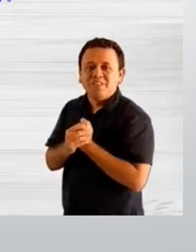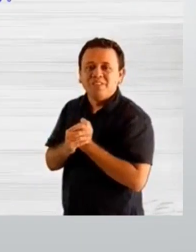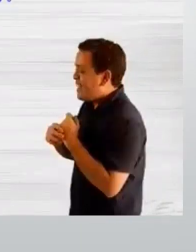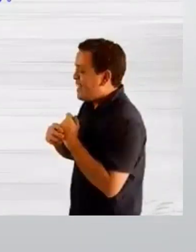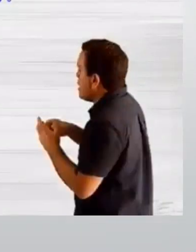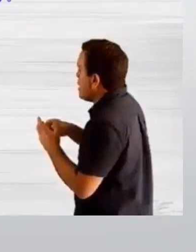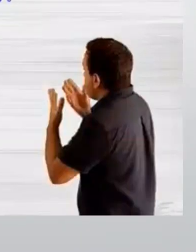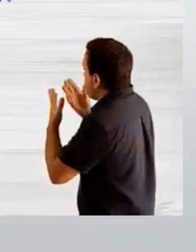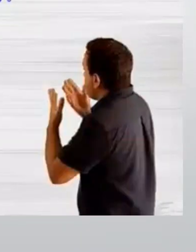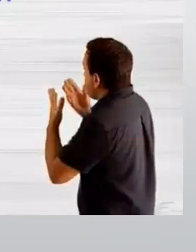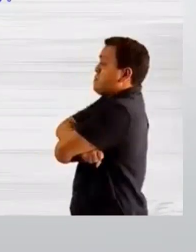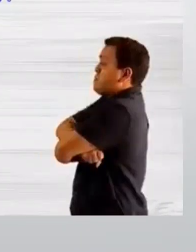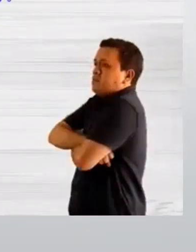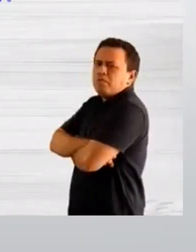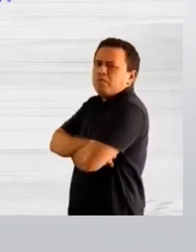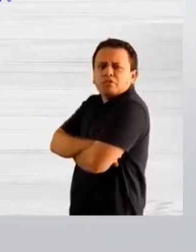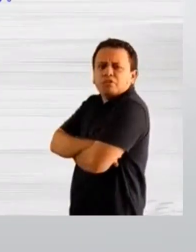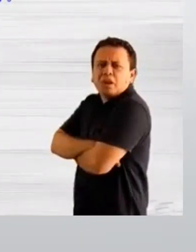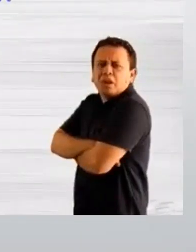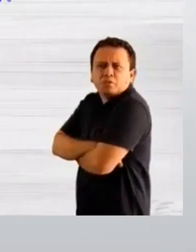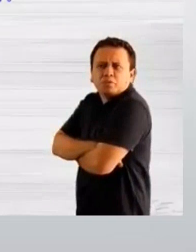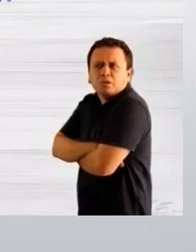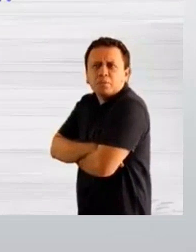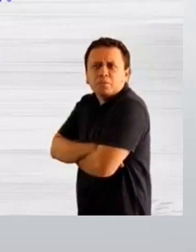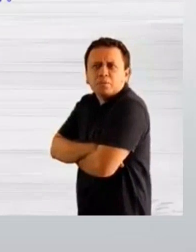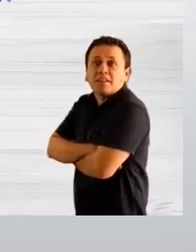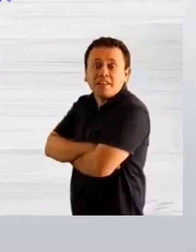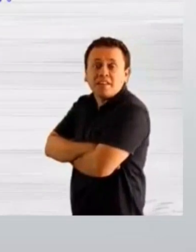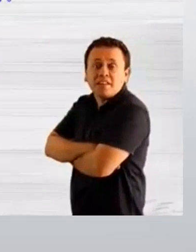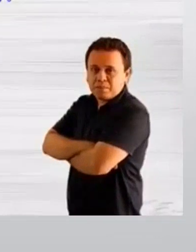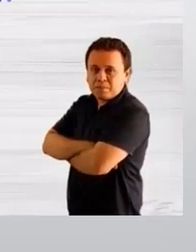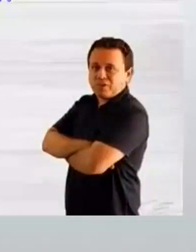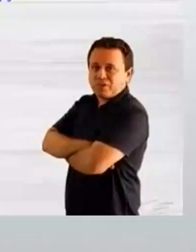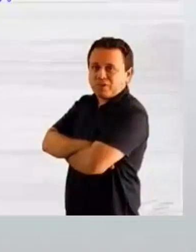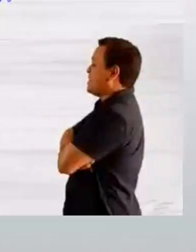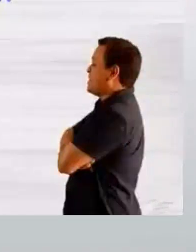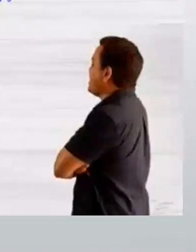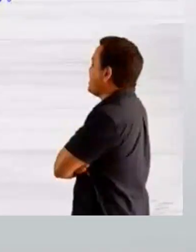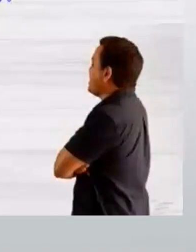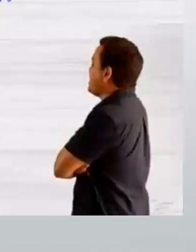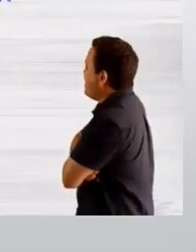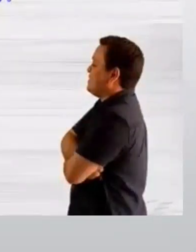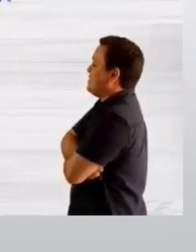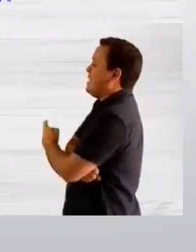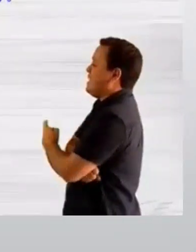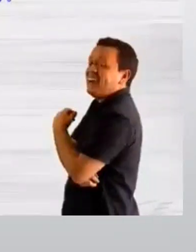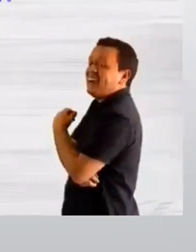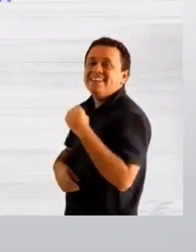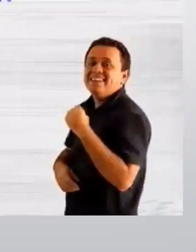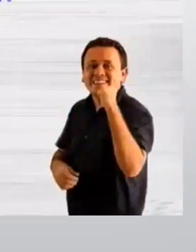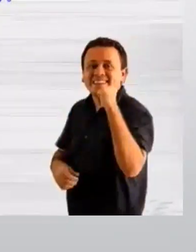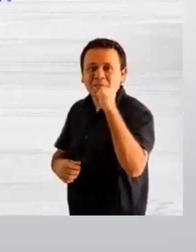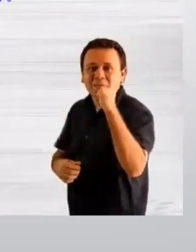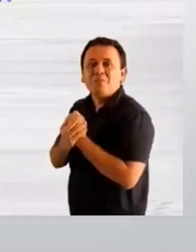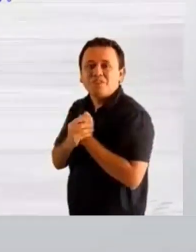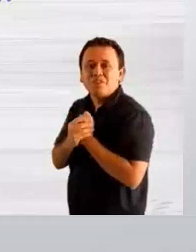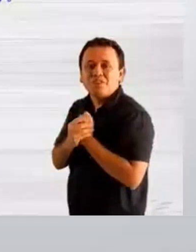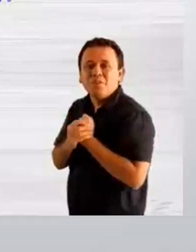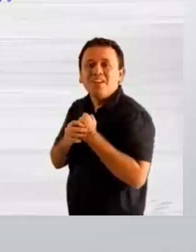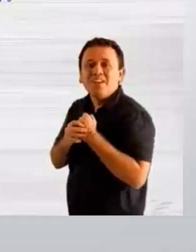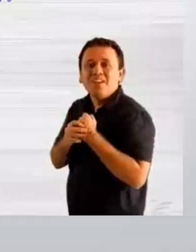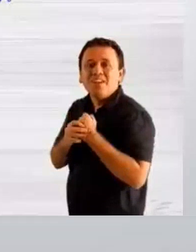segundo. Vamos a decir que nuestro auto partía del reposo, es decir, que partía con una velocidad inicial de 0